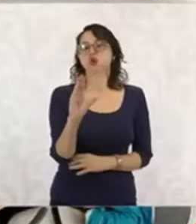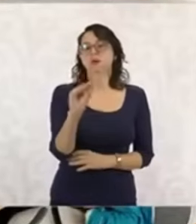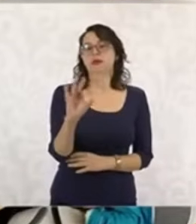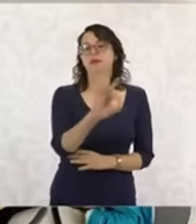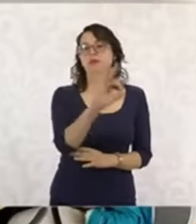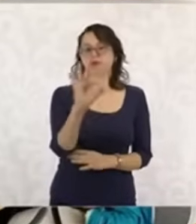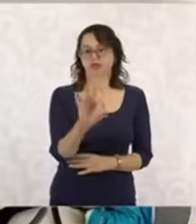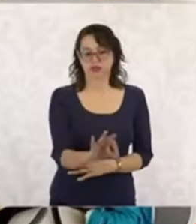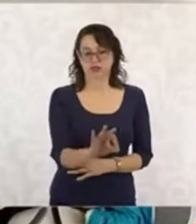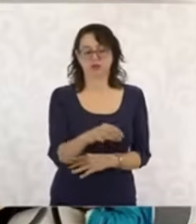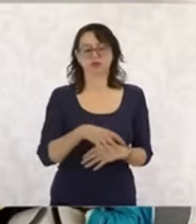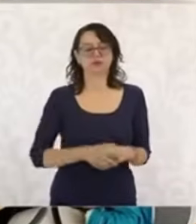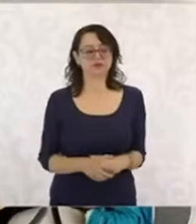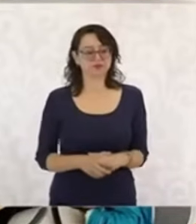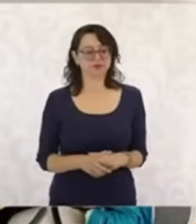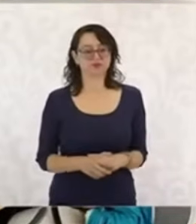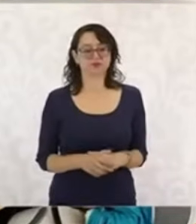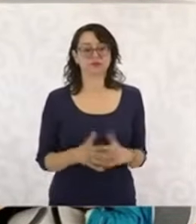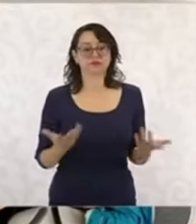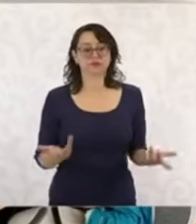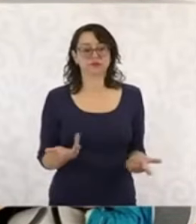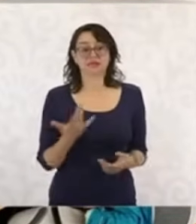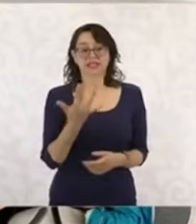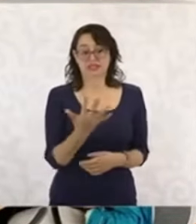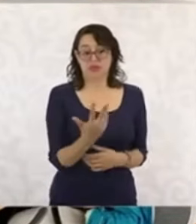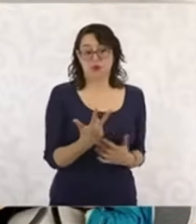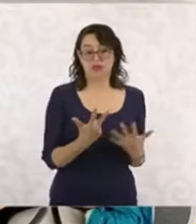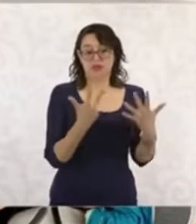esa revisión encontramos